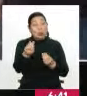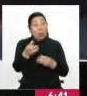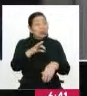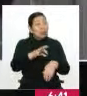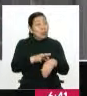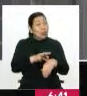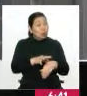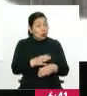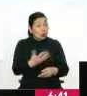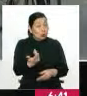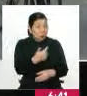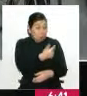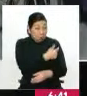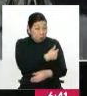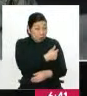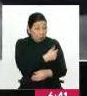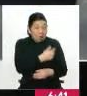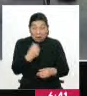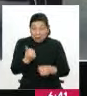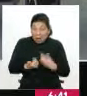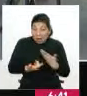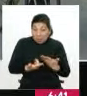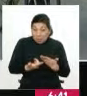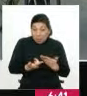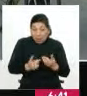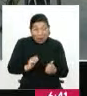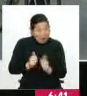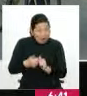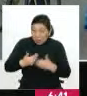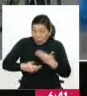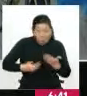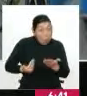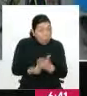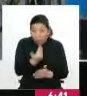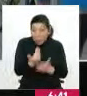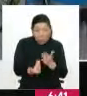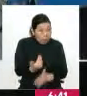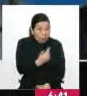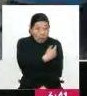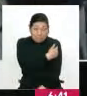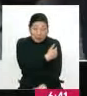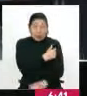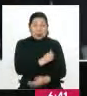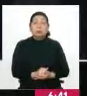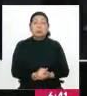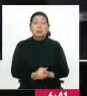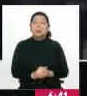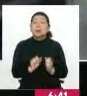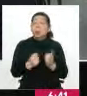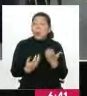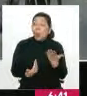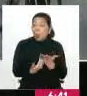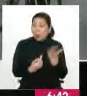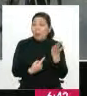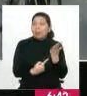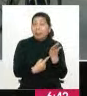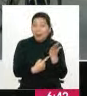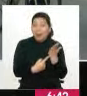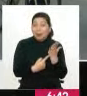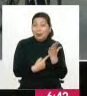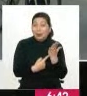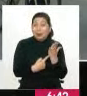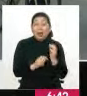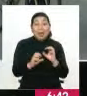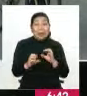¿las vacunas pueden ir tan rápido como las subvariantes? Afortunadamente, esta nueva tecnología del ARN